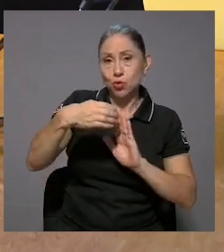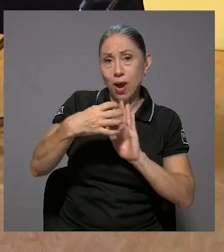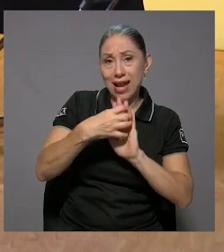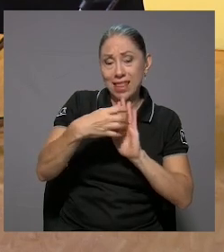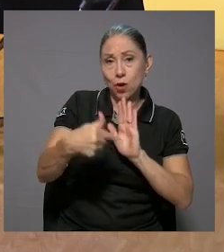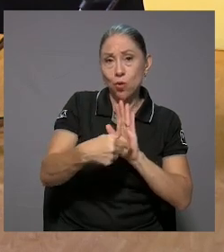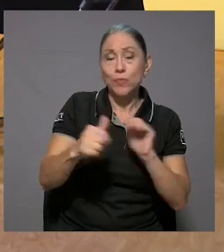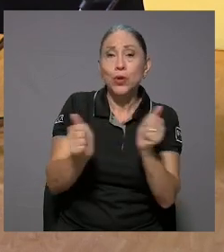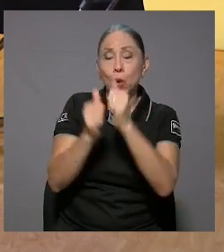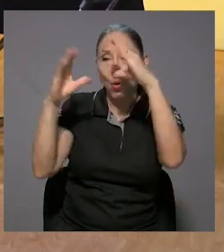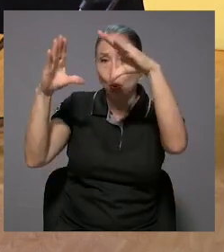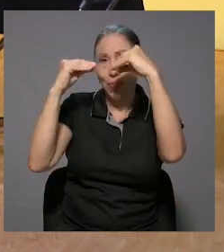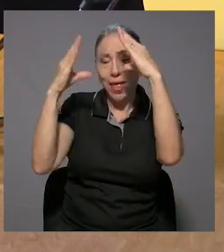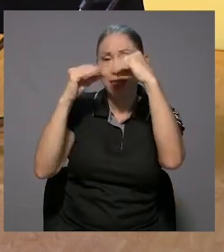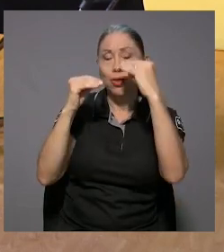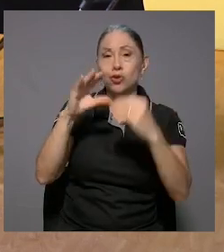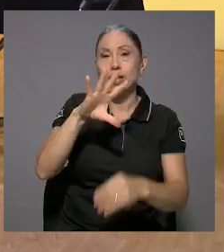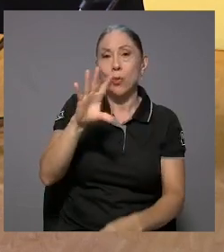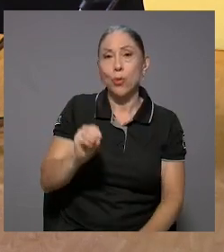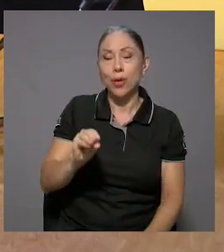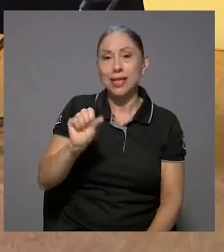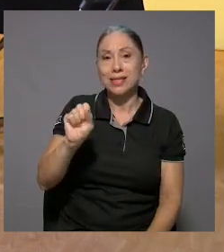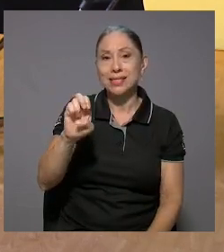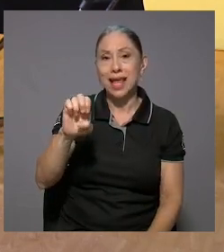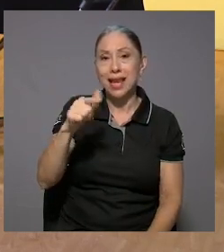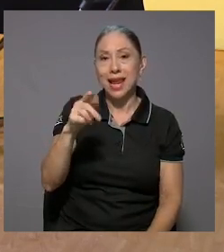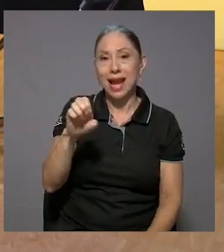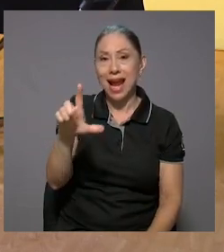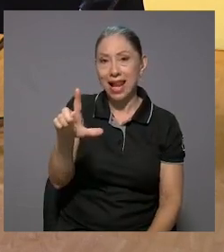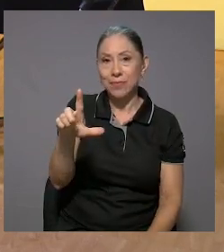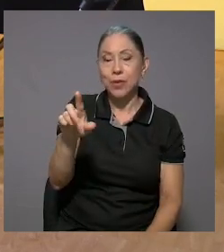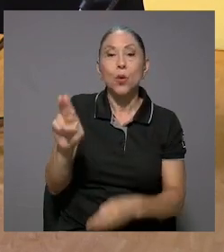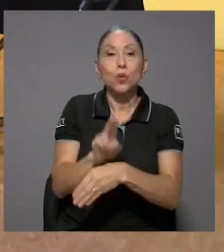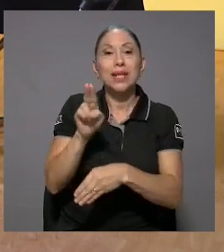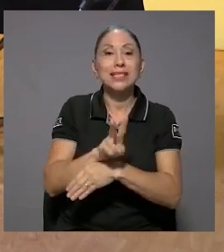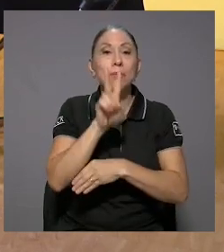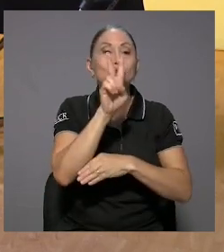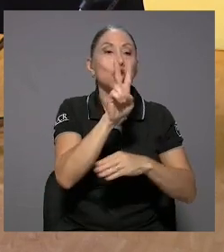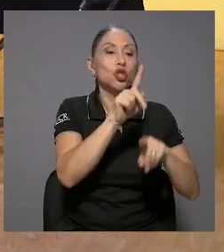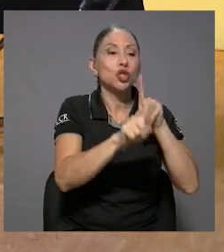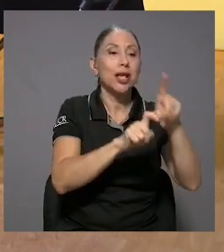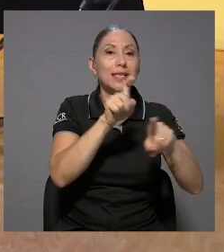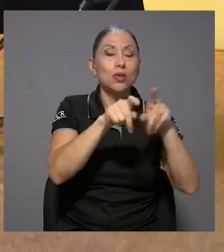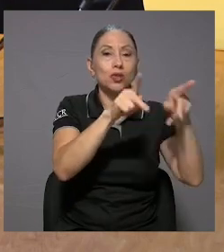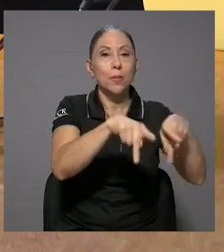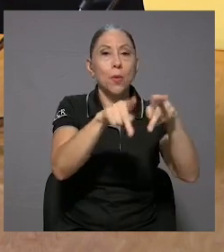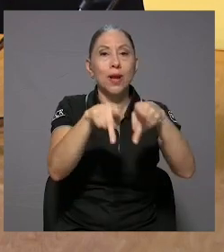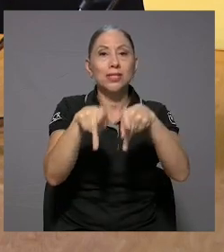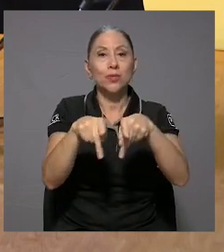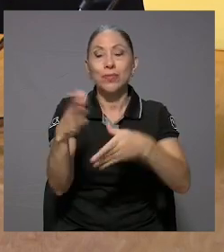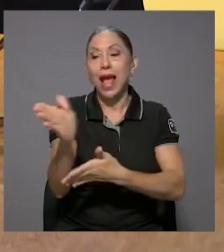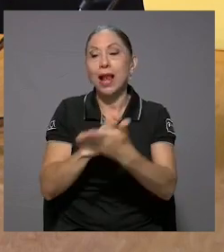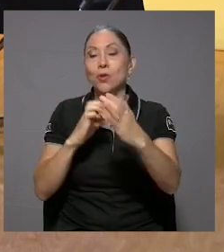con datos de Senegal, y lo que utilizamos fueron, bueno, 2 censos de población, algunas encuestas, y para fortalecer